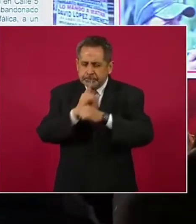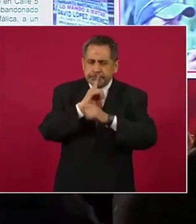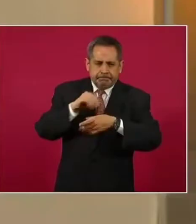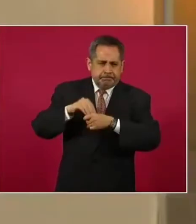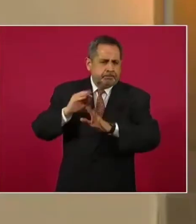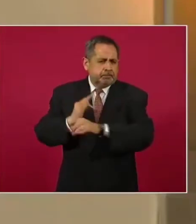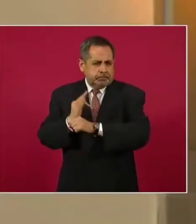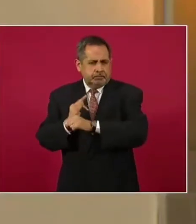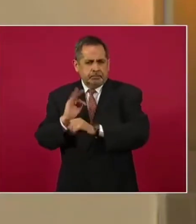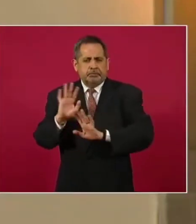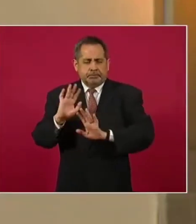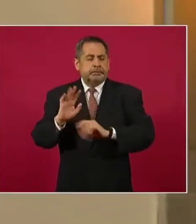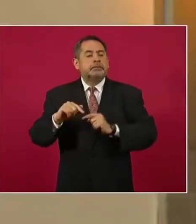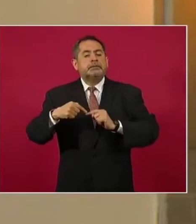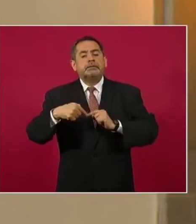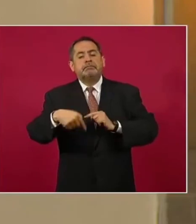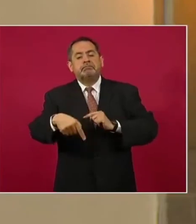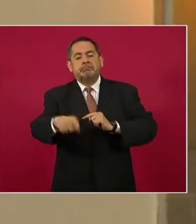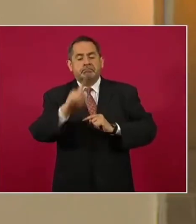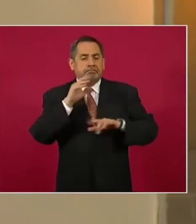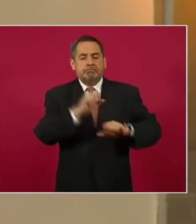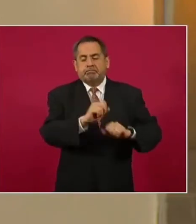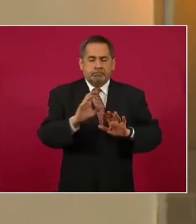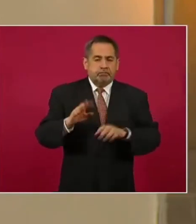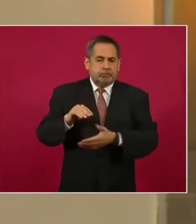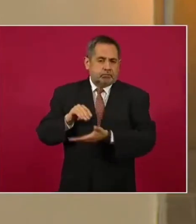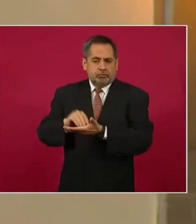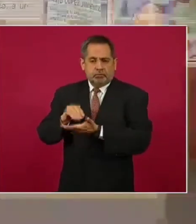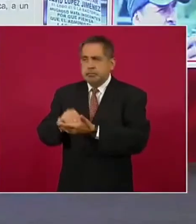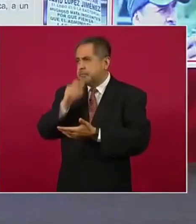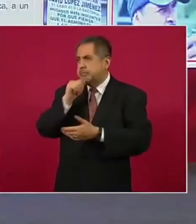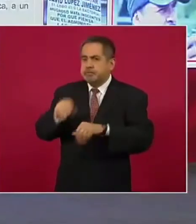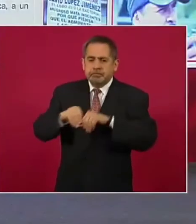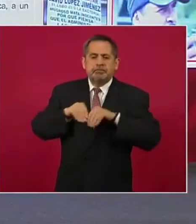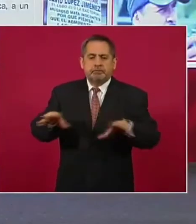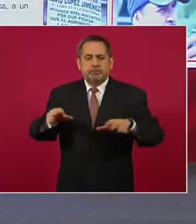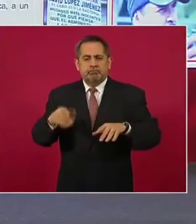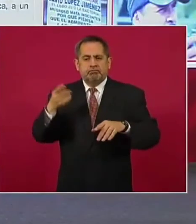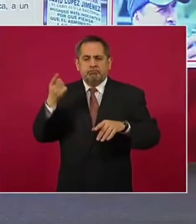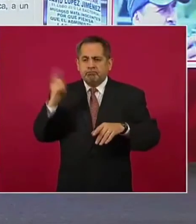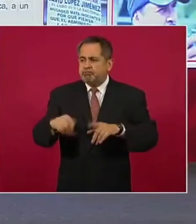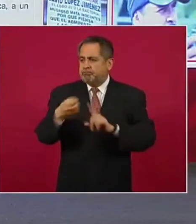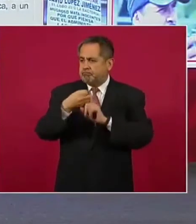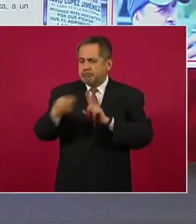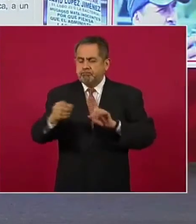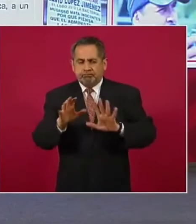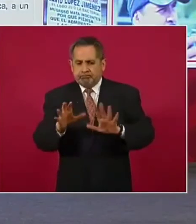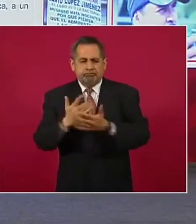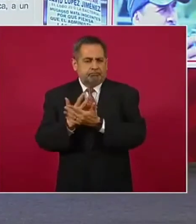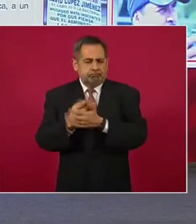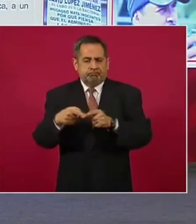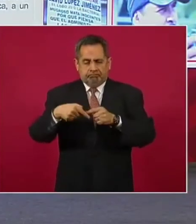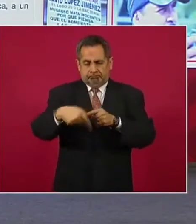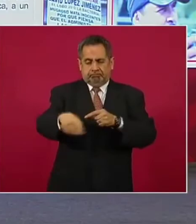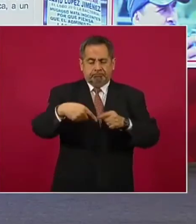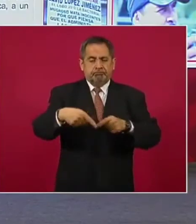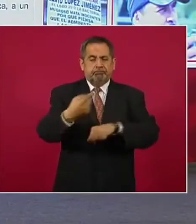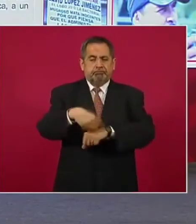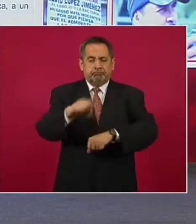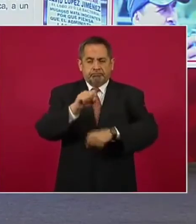y la eficacia todavía no se ejecutan los mandamientos judiciales pero se espera que esta semana